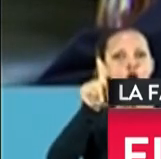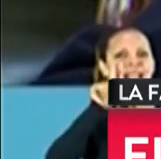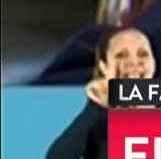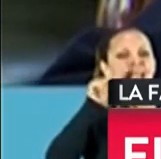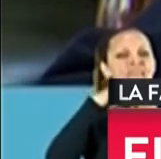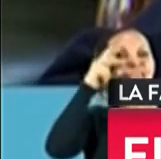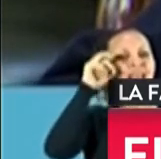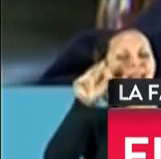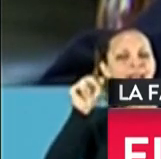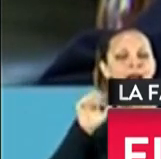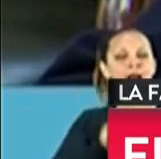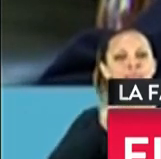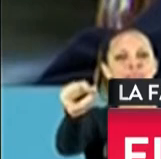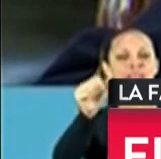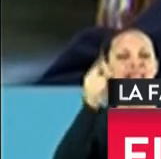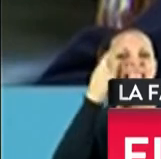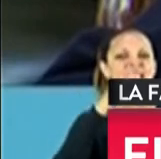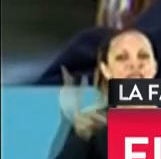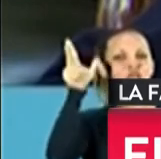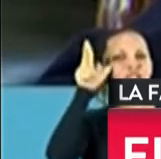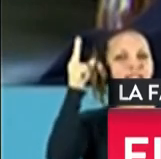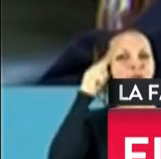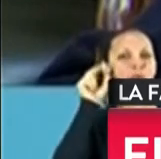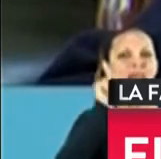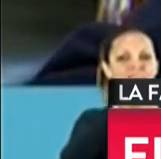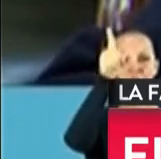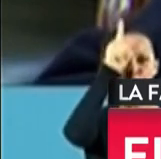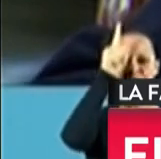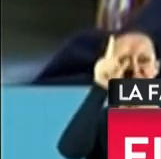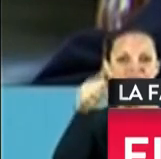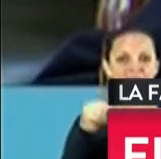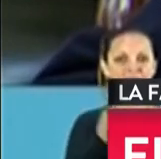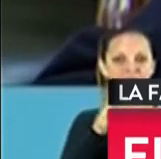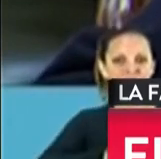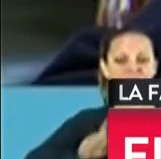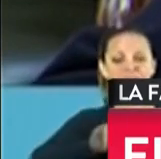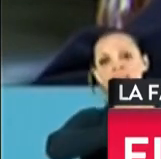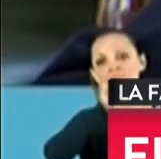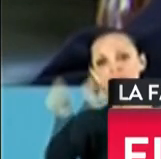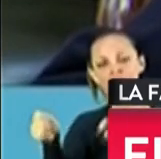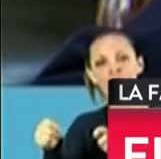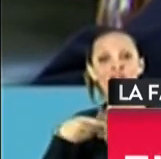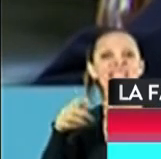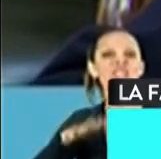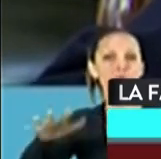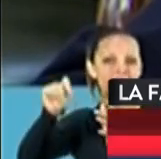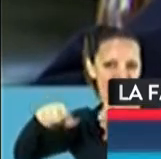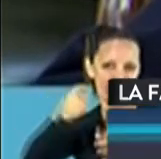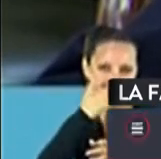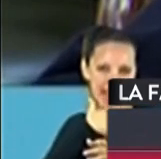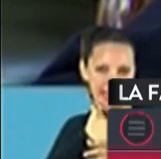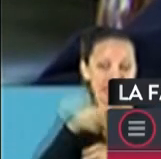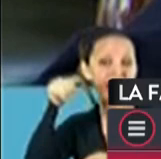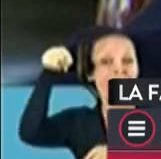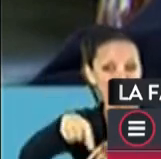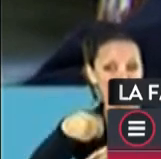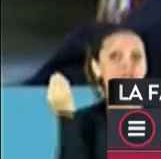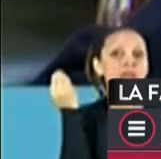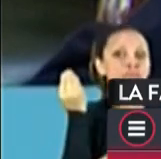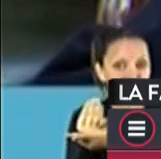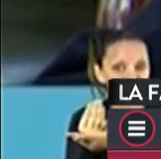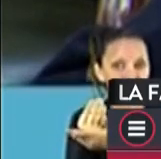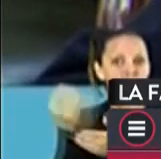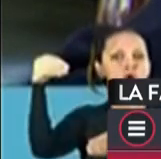Federal, traspasado a la Policía de la Ciudad, que actualmente presta servicio en los grupos civiles que salen a la calle